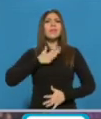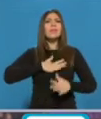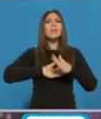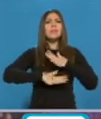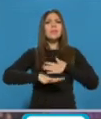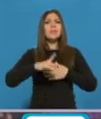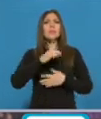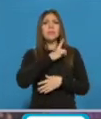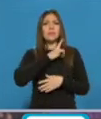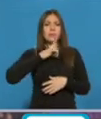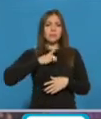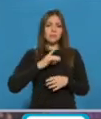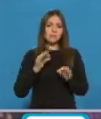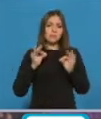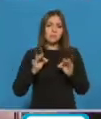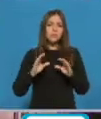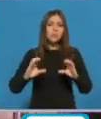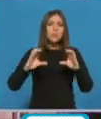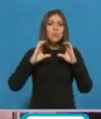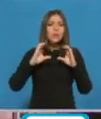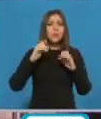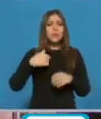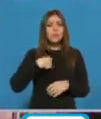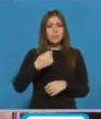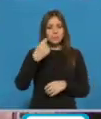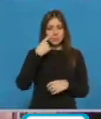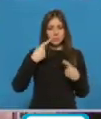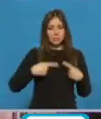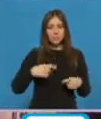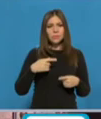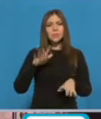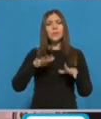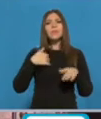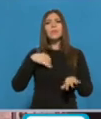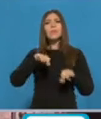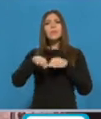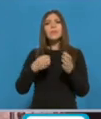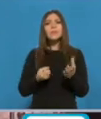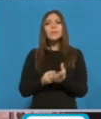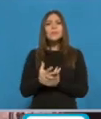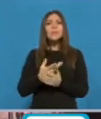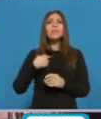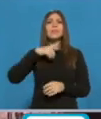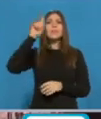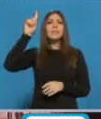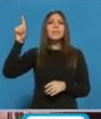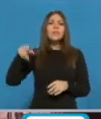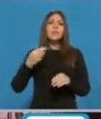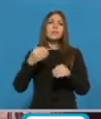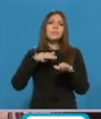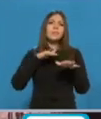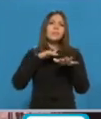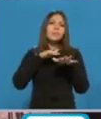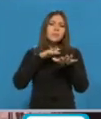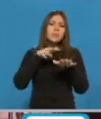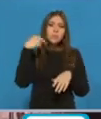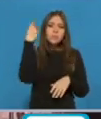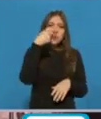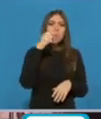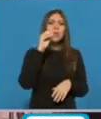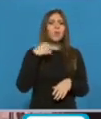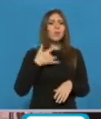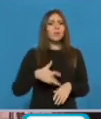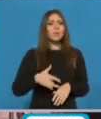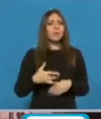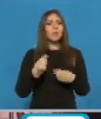voy a empezar a cuidar de mí, porque generalmente cuando ya llego del trabajo vengo de desgaste de 2 horas de tráfico. O cuando tienes hambre. O tengo hambre,